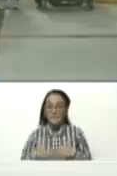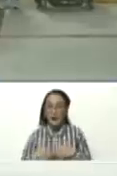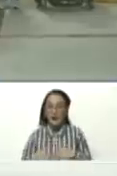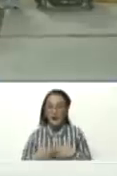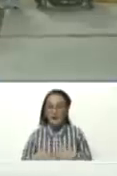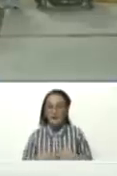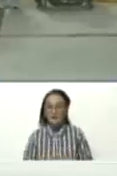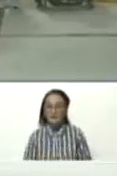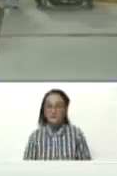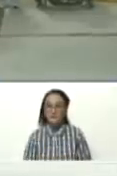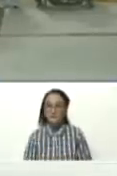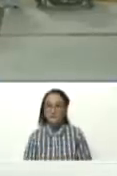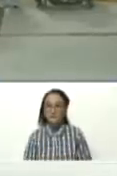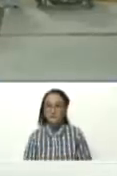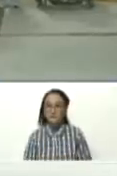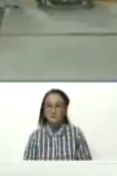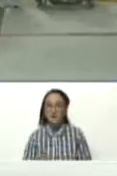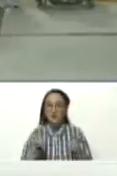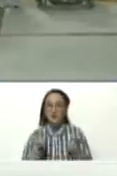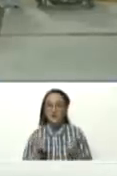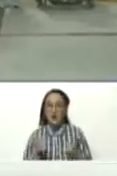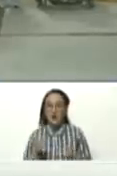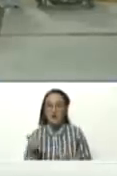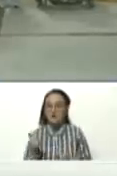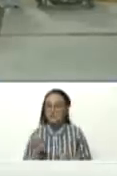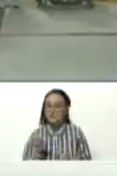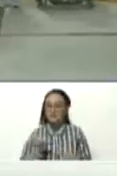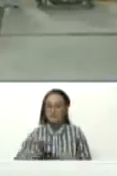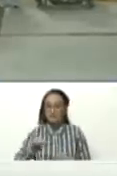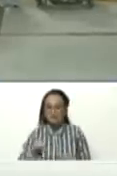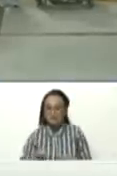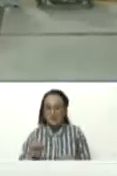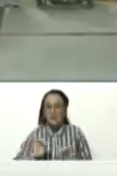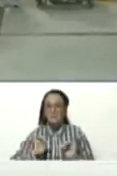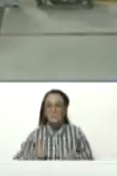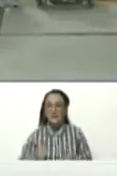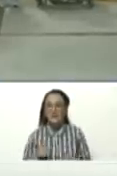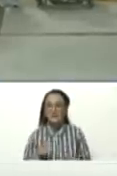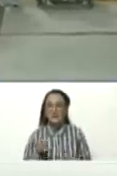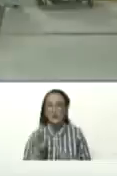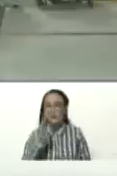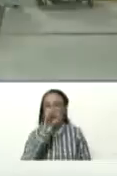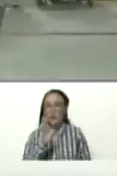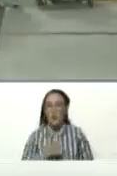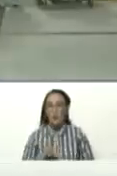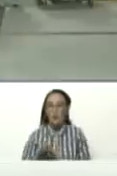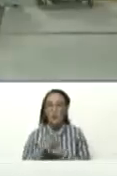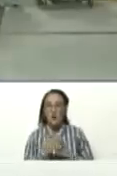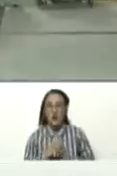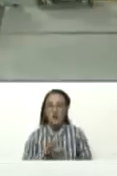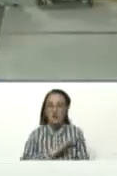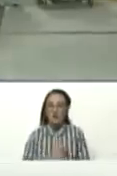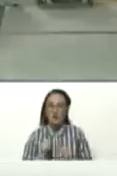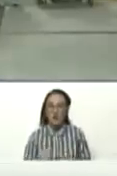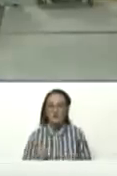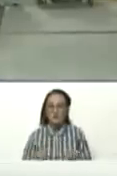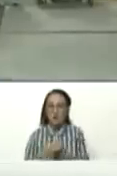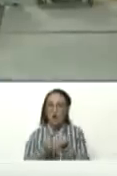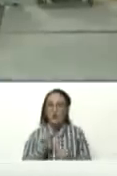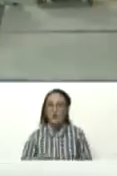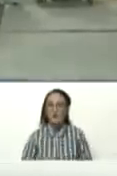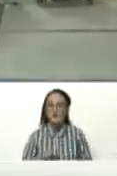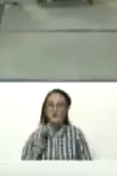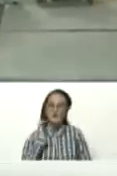hacerle la máquina, ponerle nueva caja y que prenda y arranque solo los bancos comunales, con fuerza.